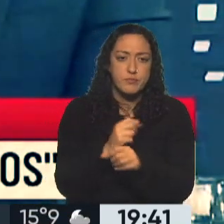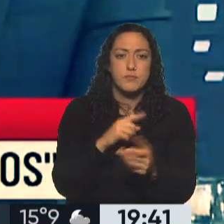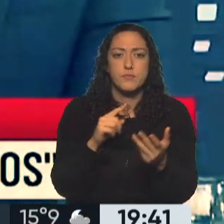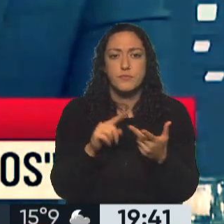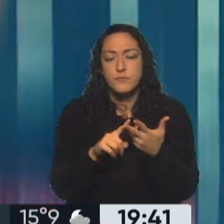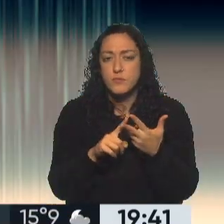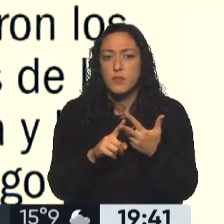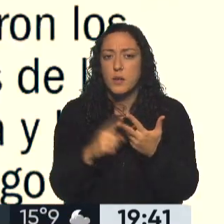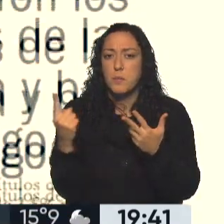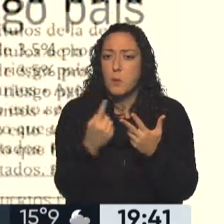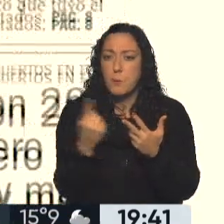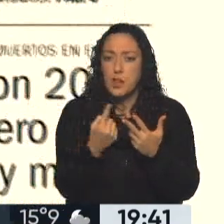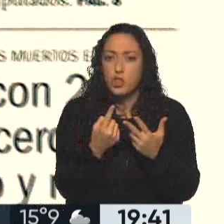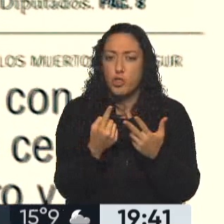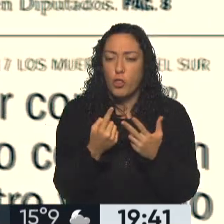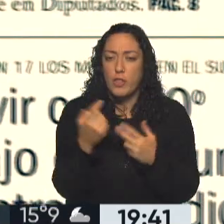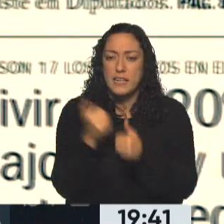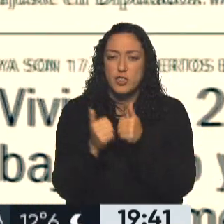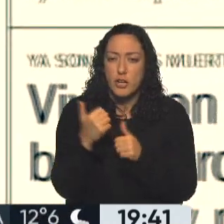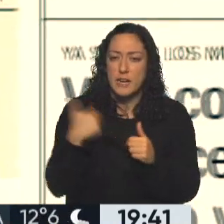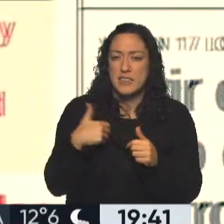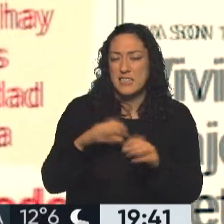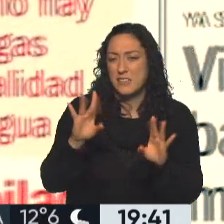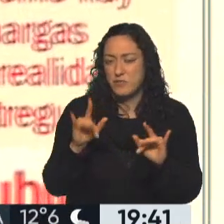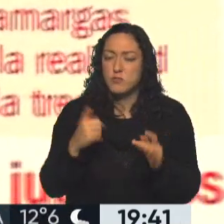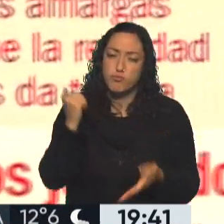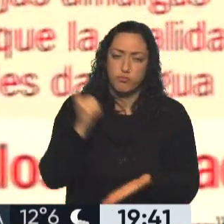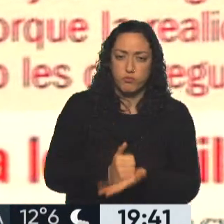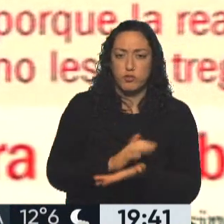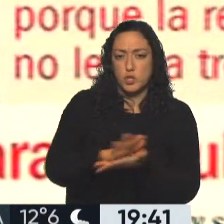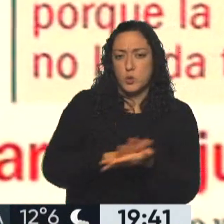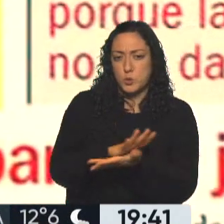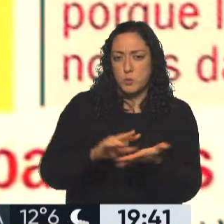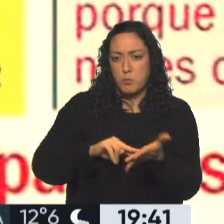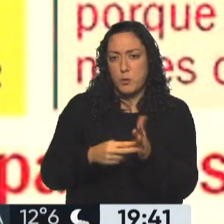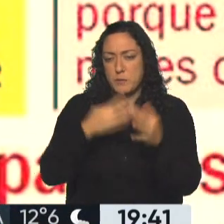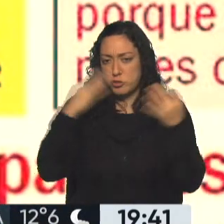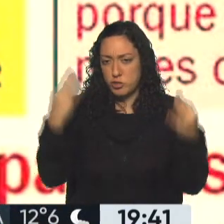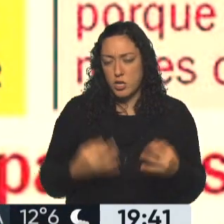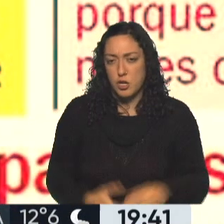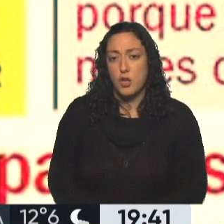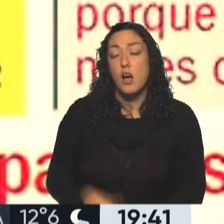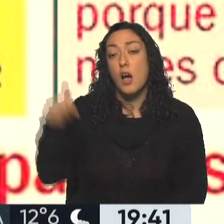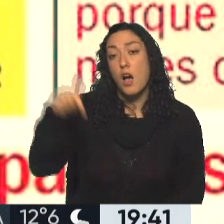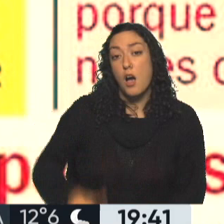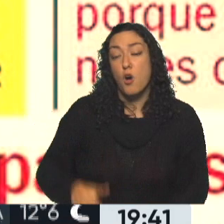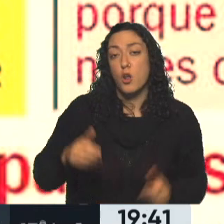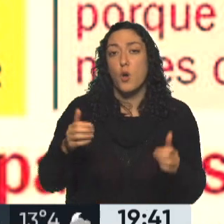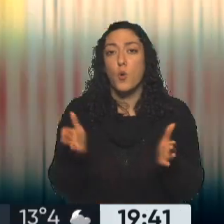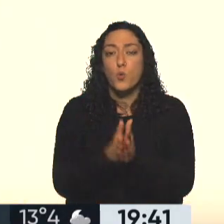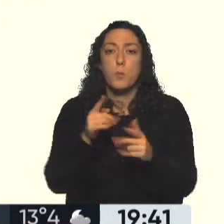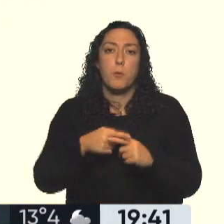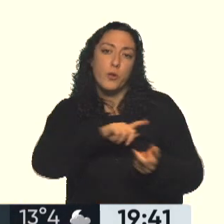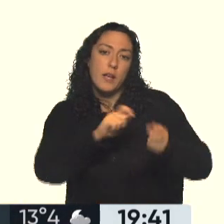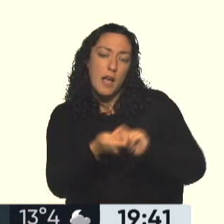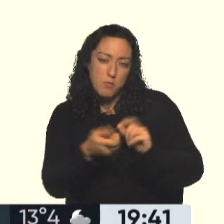estado en momentos muy difíciles de la historia argentina y he sabido resolver problemas serios. ¿Qué se está discutiendo en Juntos por el Cambio?